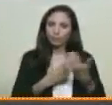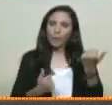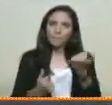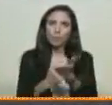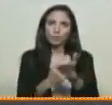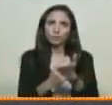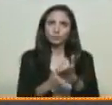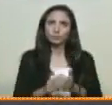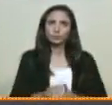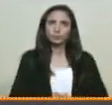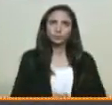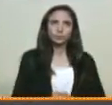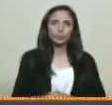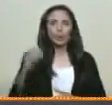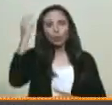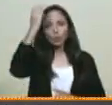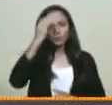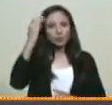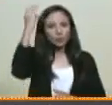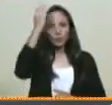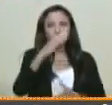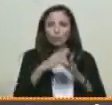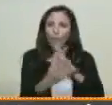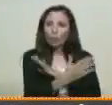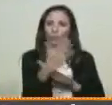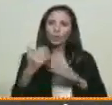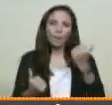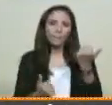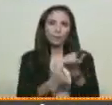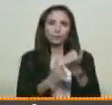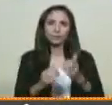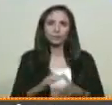pido todo el apoyo de la conciencia nacional.